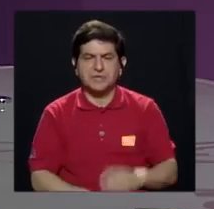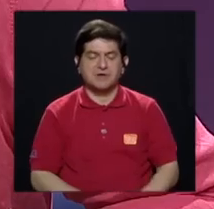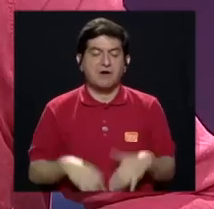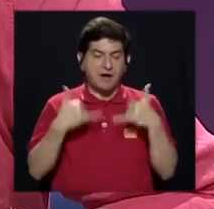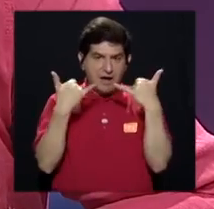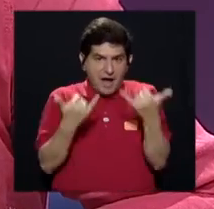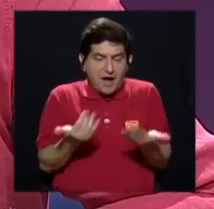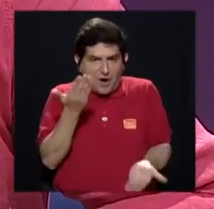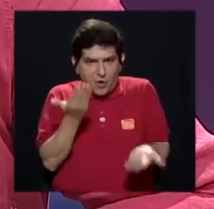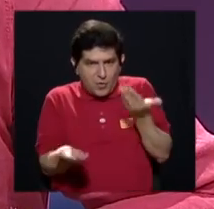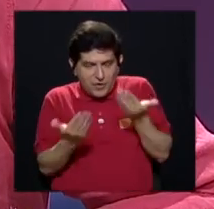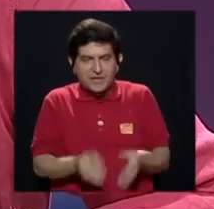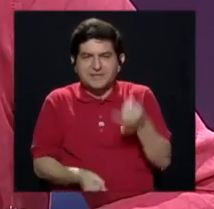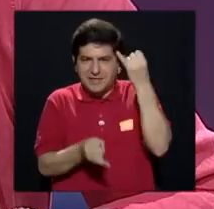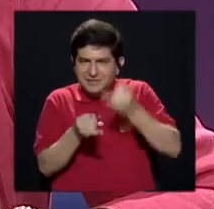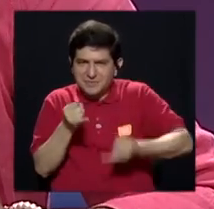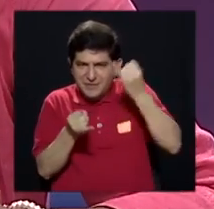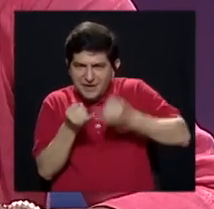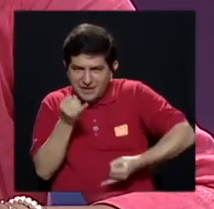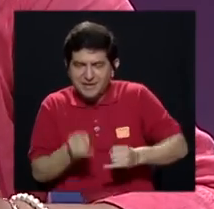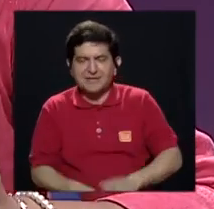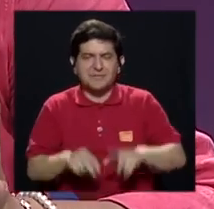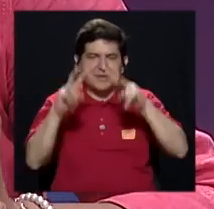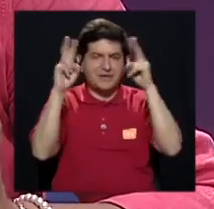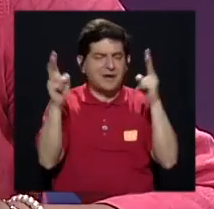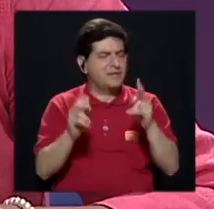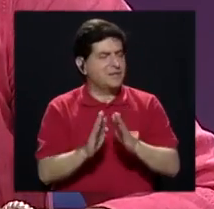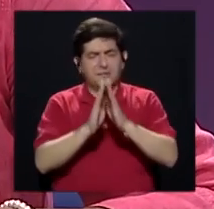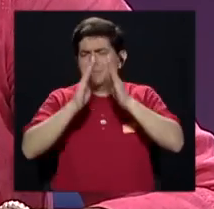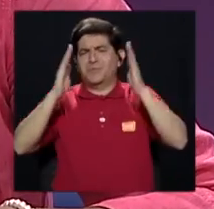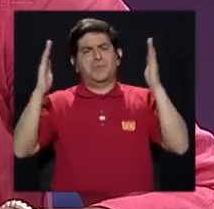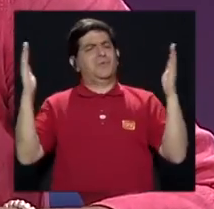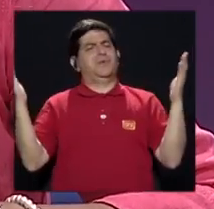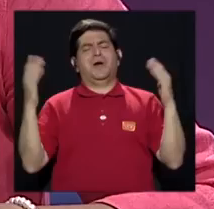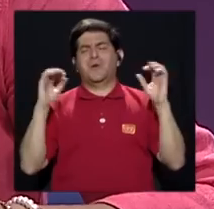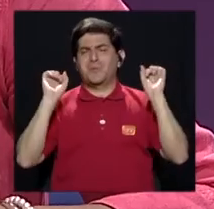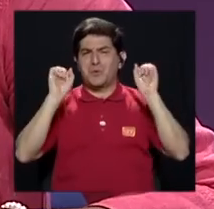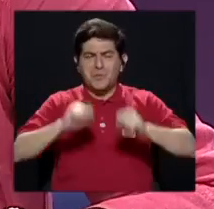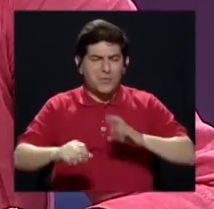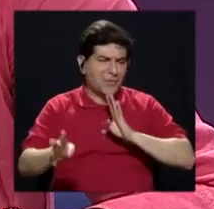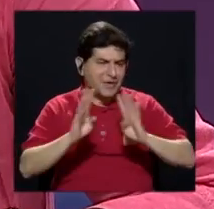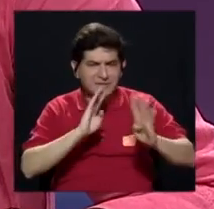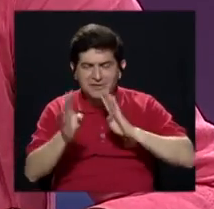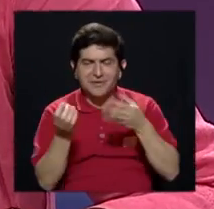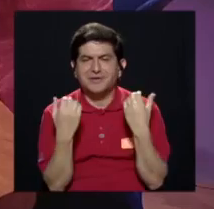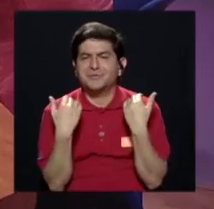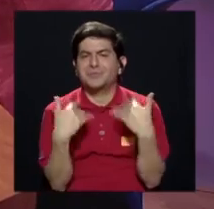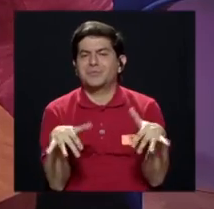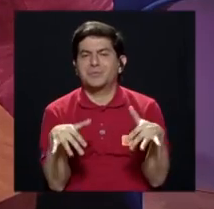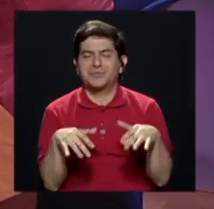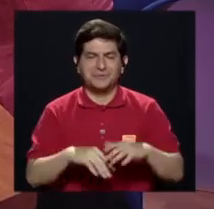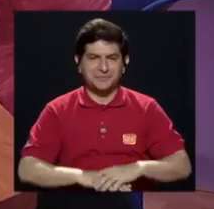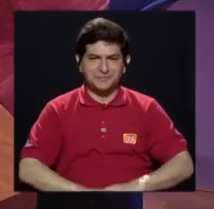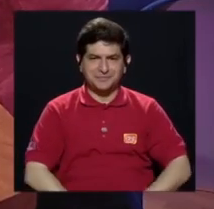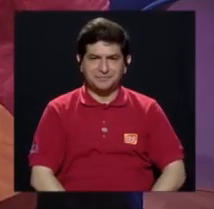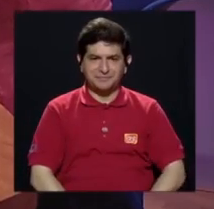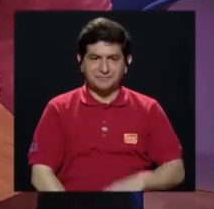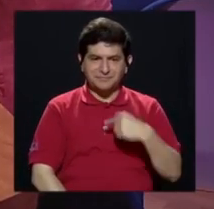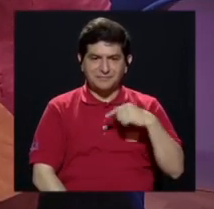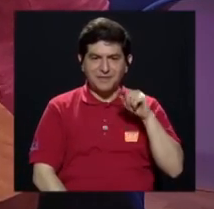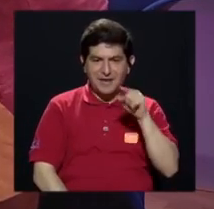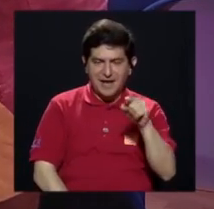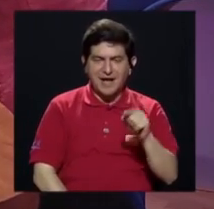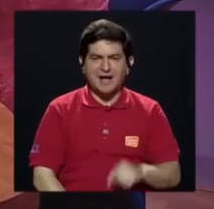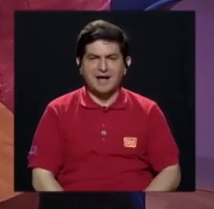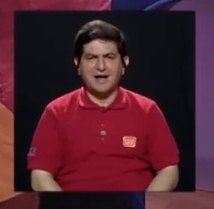ahora doctora tal vez para ir cerrando con este tema tan amplio que da para bastante rato que hago es